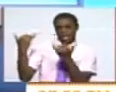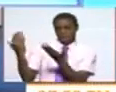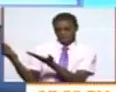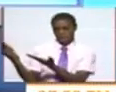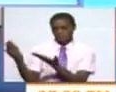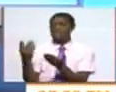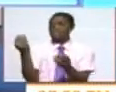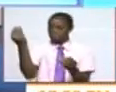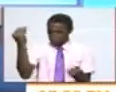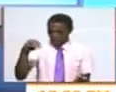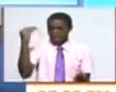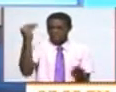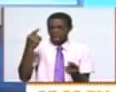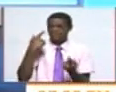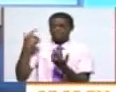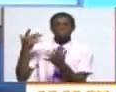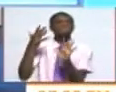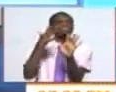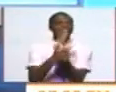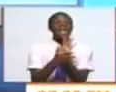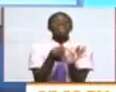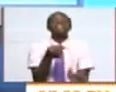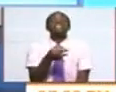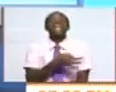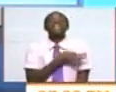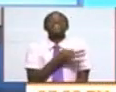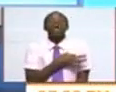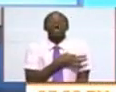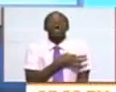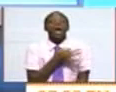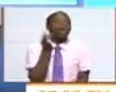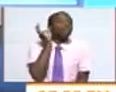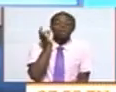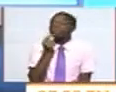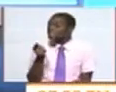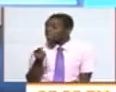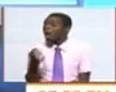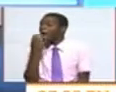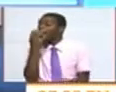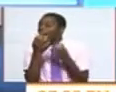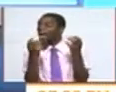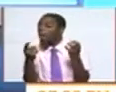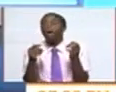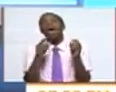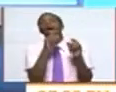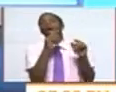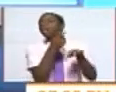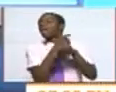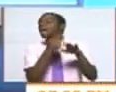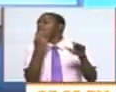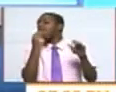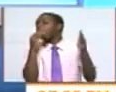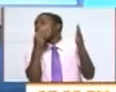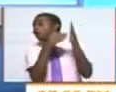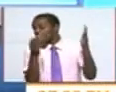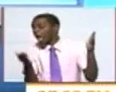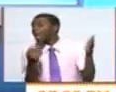ustedes podrán ver cómo una señora motiva a unos niños para gritar consignas contra el gobierno y a